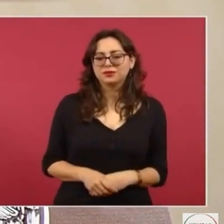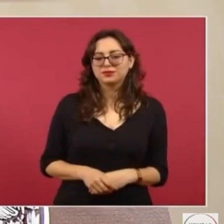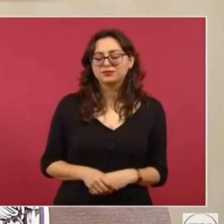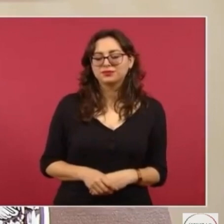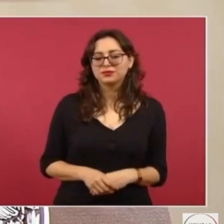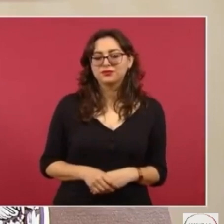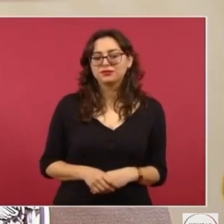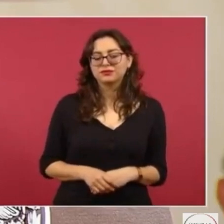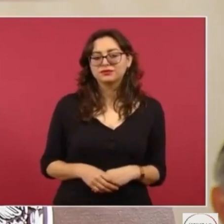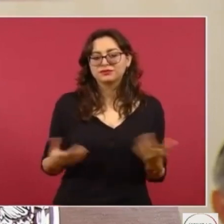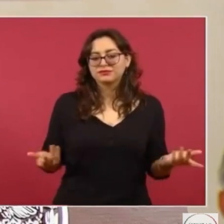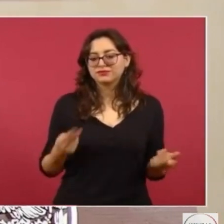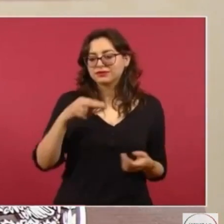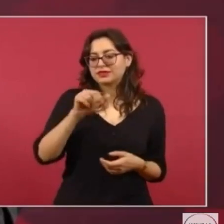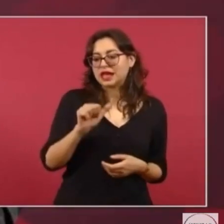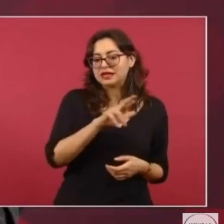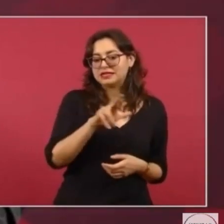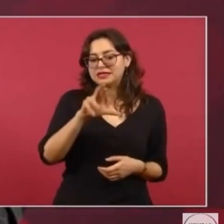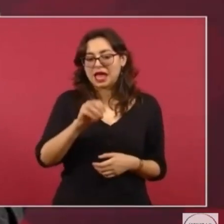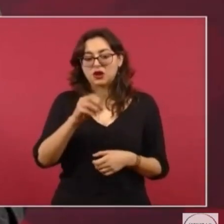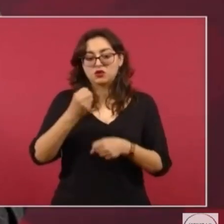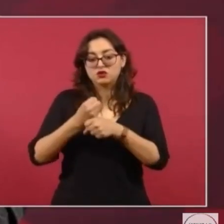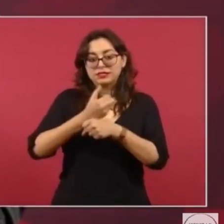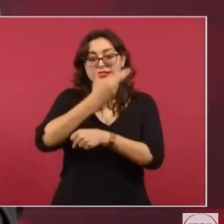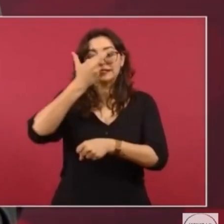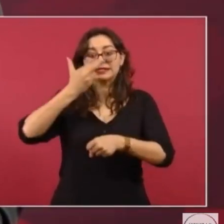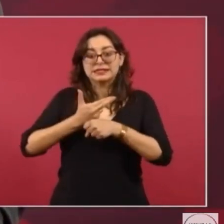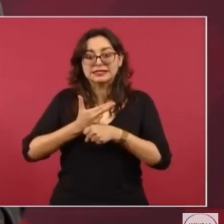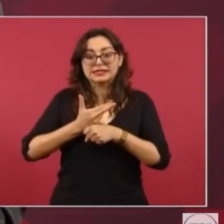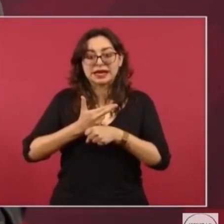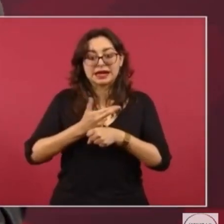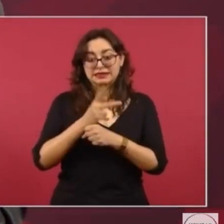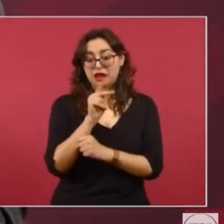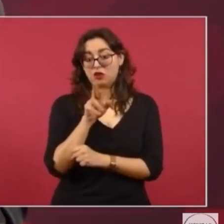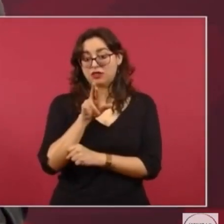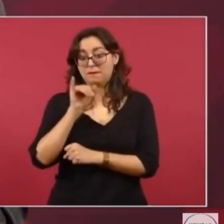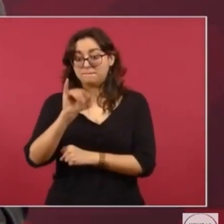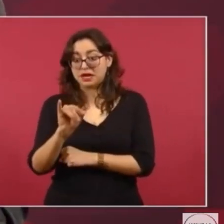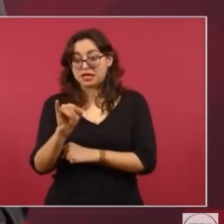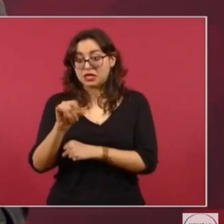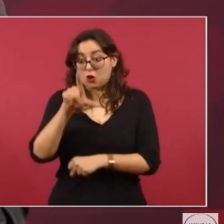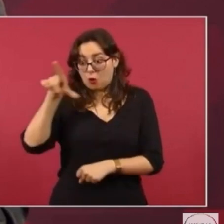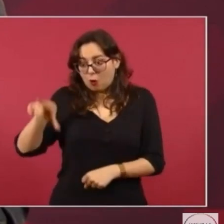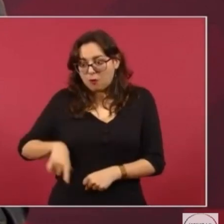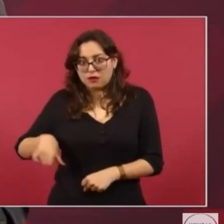Narro y todos los secretarios como delegados del PRI.